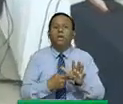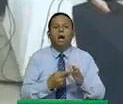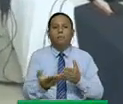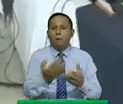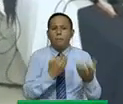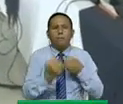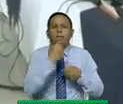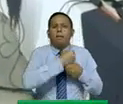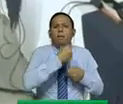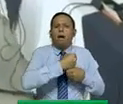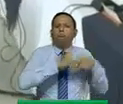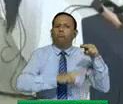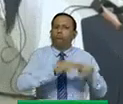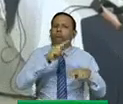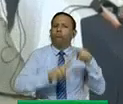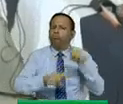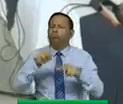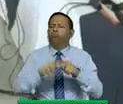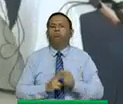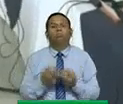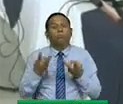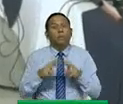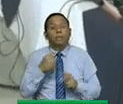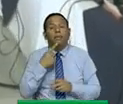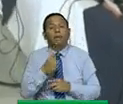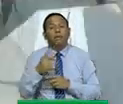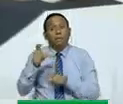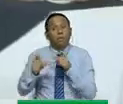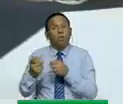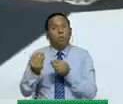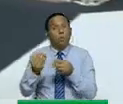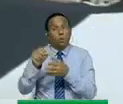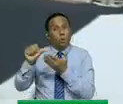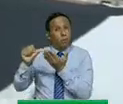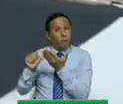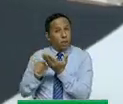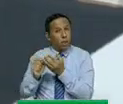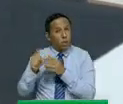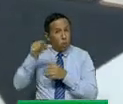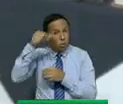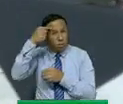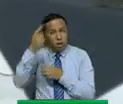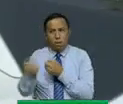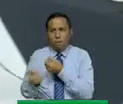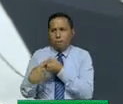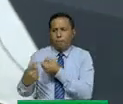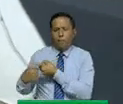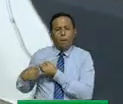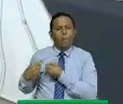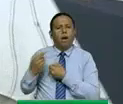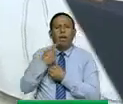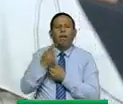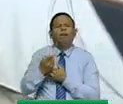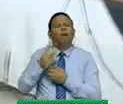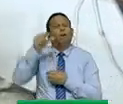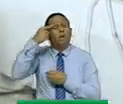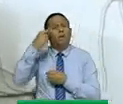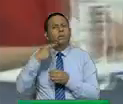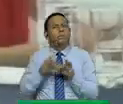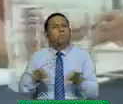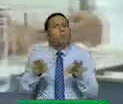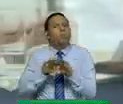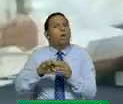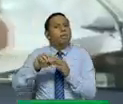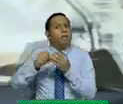el gabinete sectorial en el que participaron varios ministros de Estado. Desde el gobierno se indicó que se priorizará el gasto social.